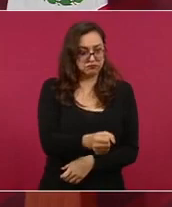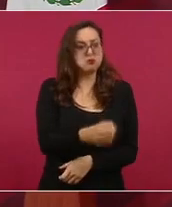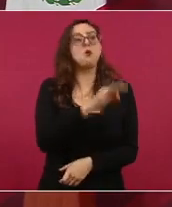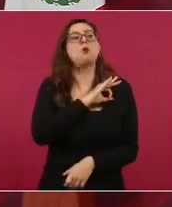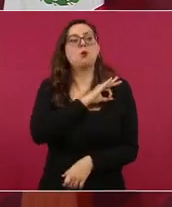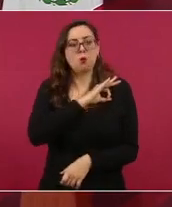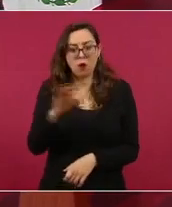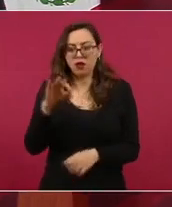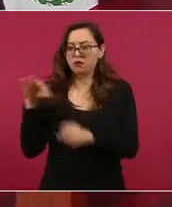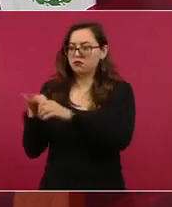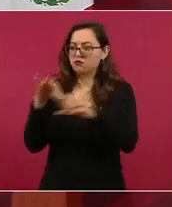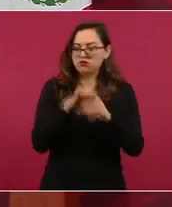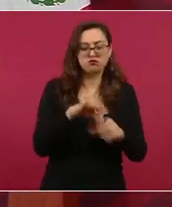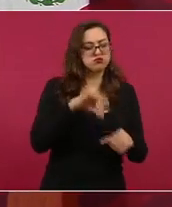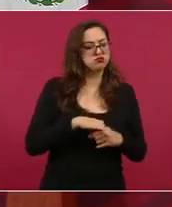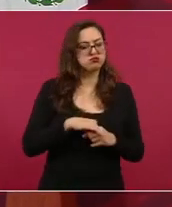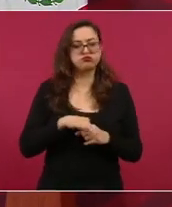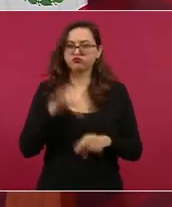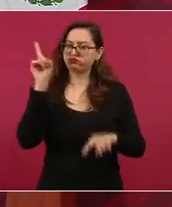¿Qué hicieron?